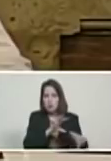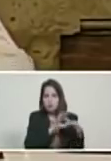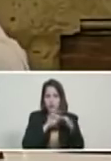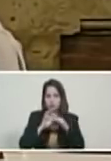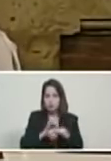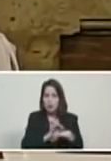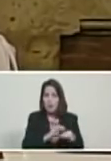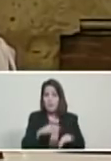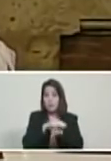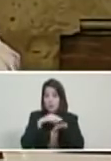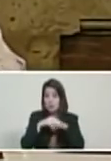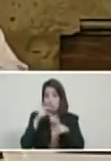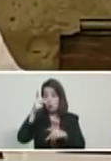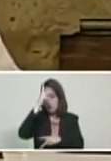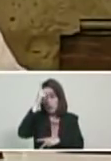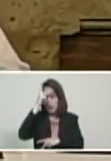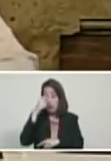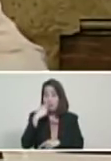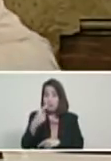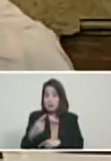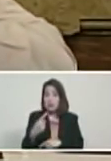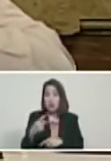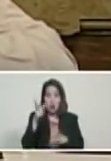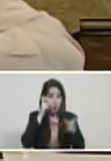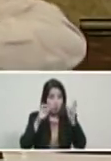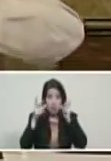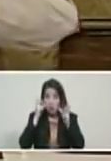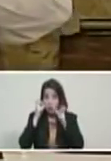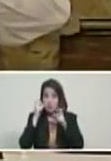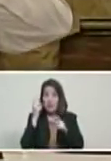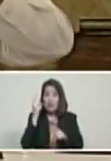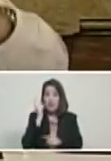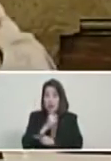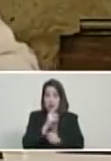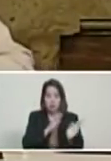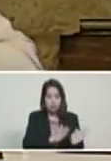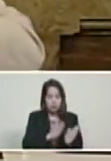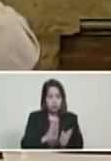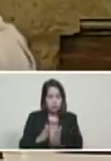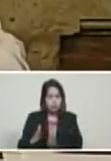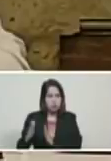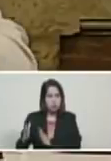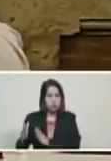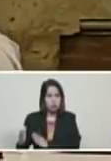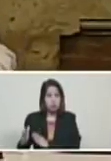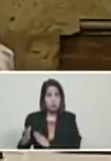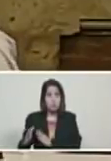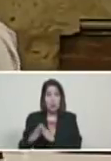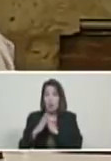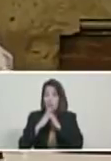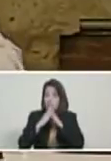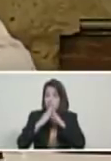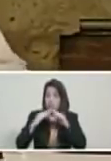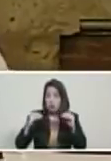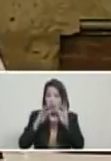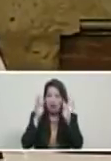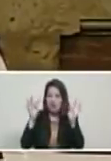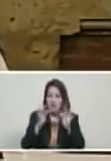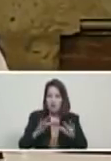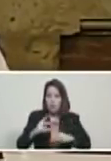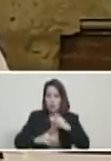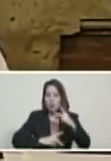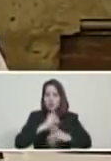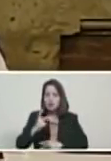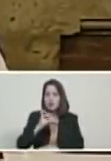Tarek, compañero ministro Víctor Cano que me escucha, deben ir ordenando el mapa productivo del oro